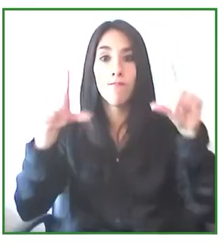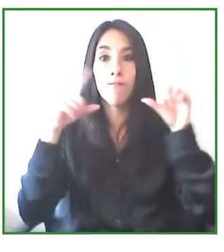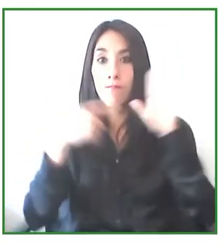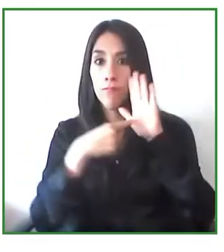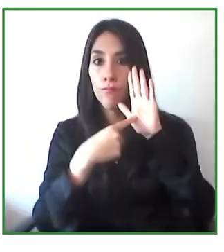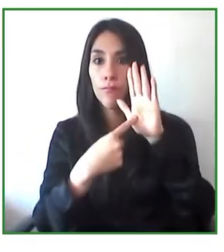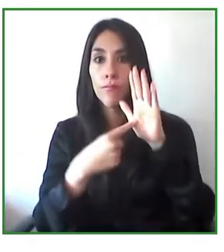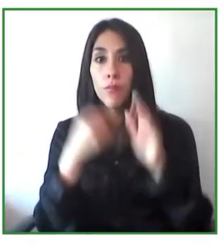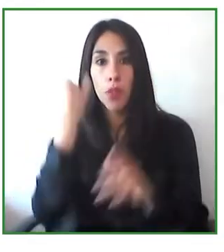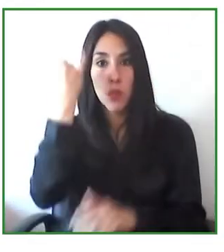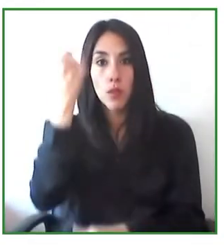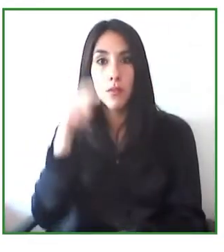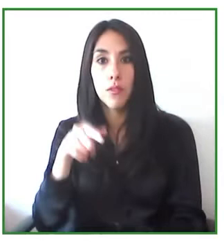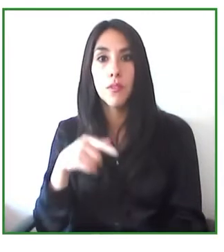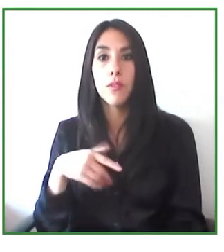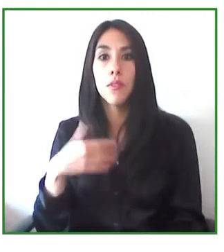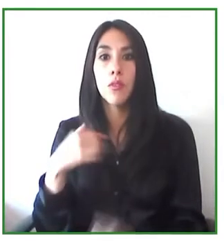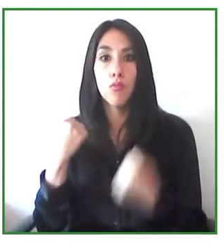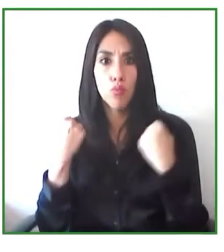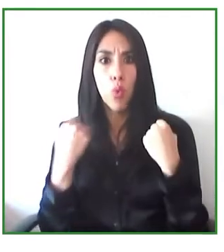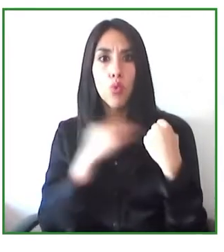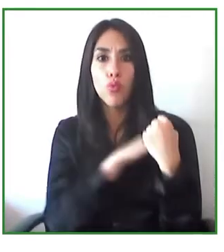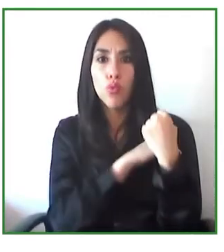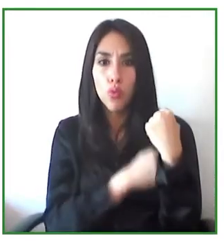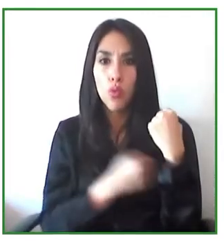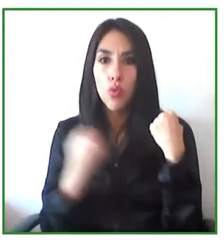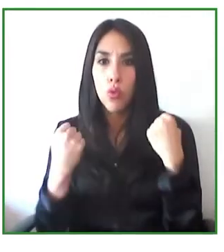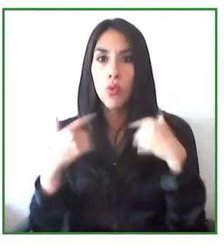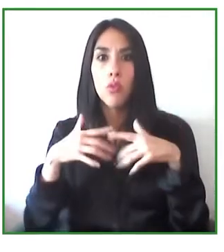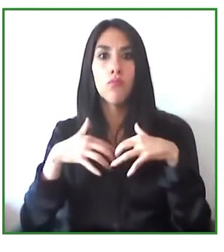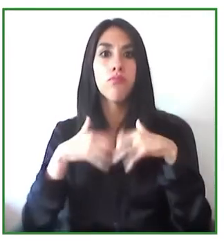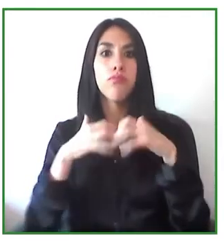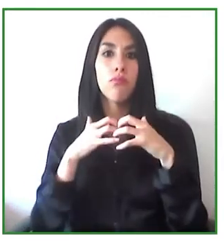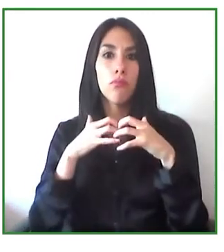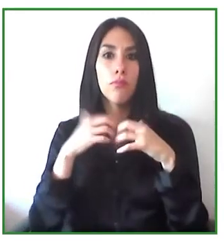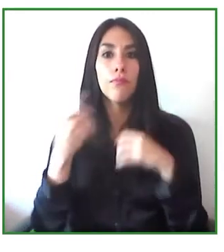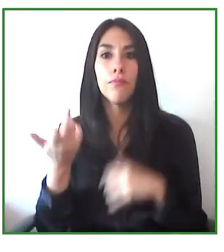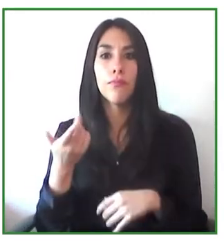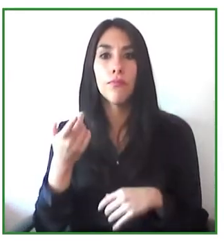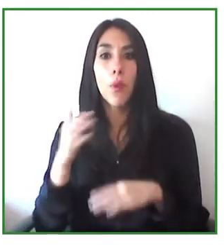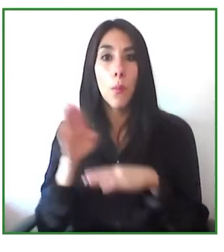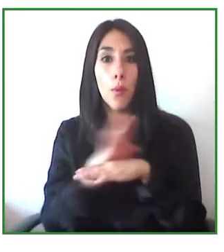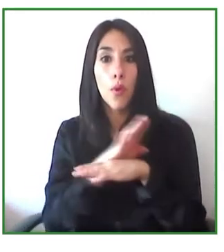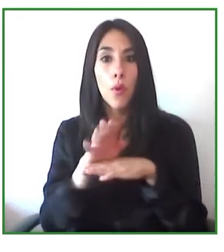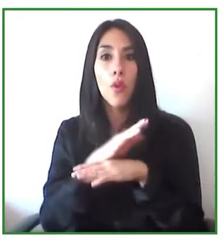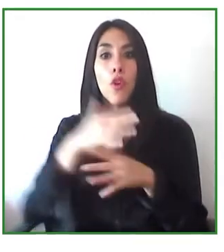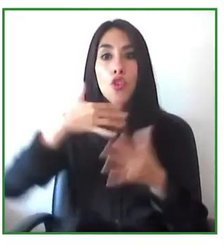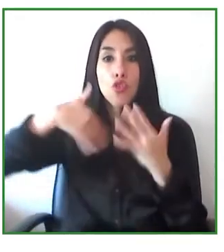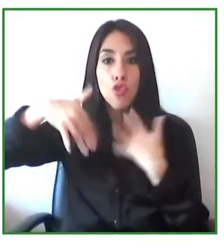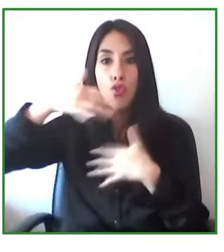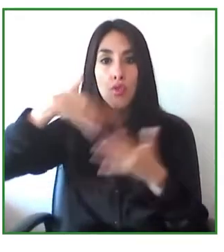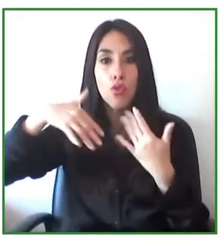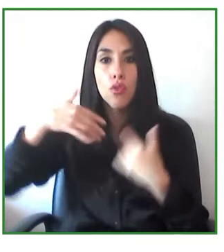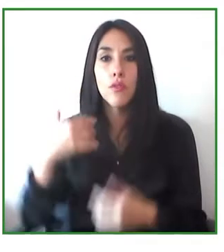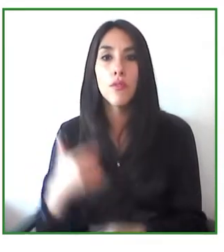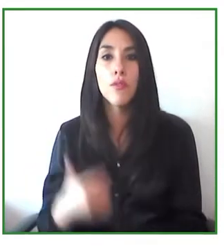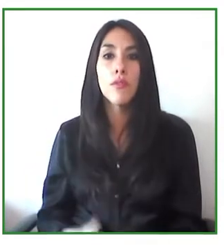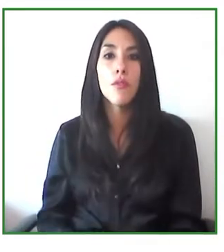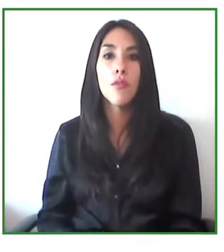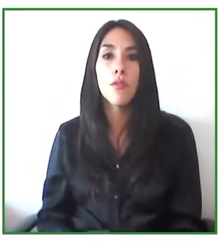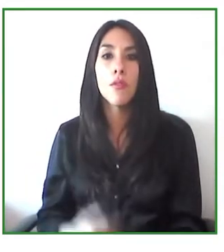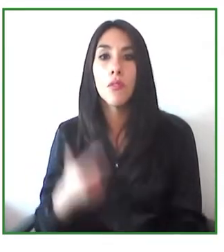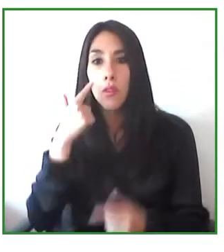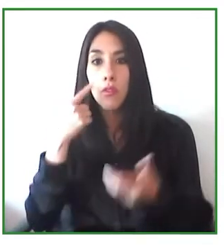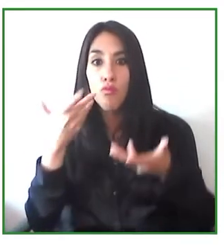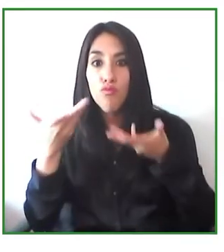en otras organizaciones o contextos. Bueno, y para conversar sobre estos temas, hemos invitado a importantes panelistas que